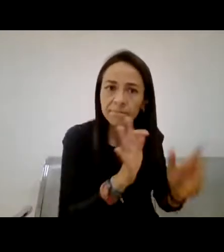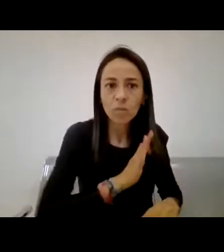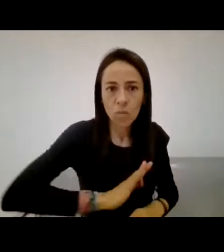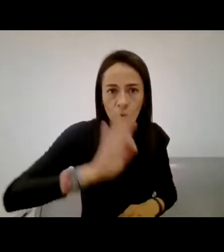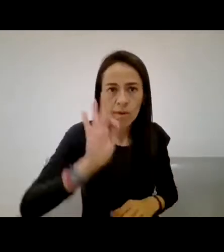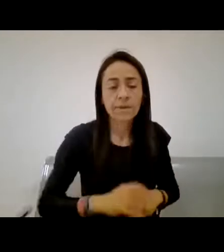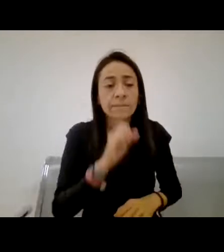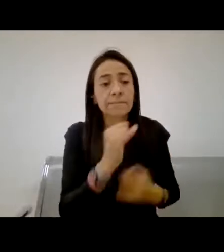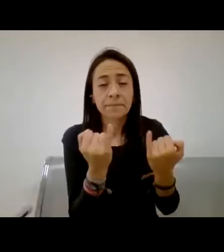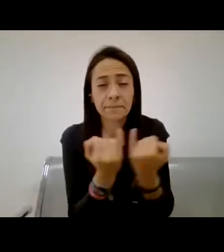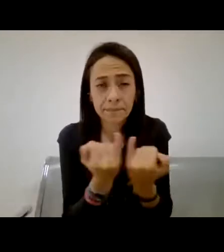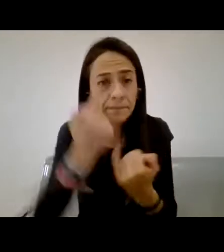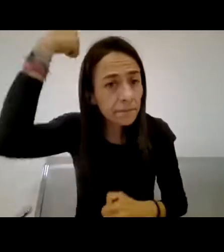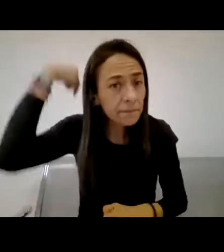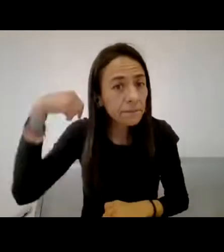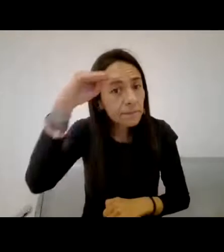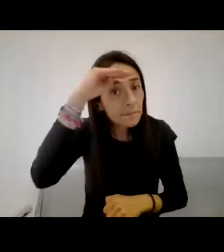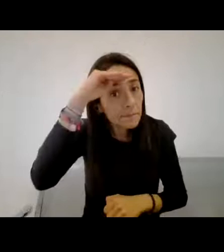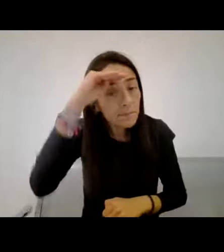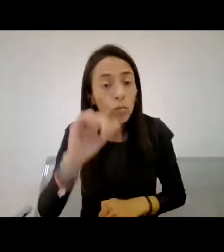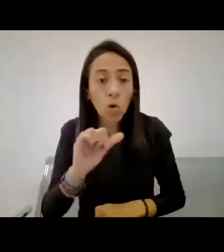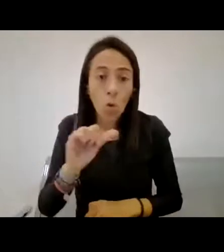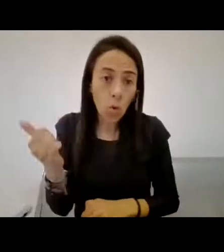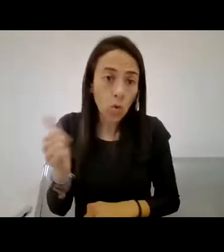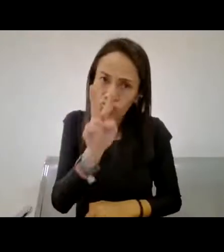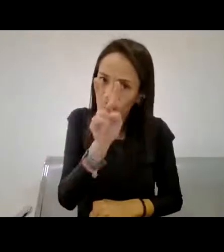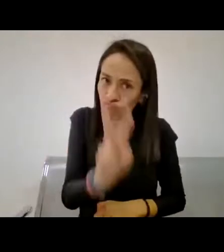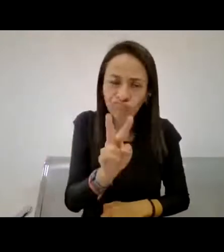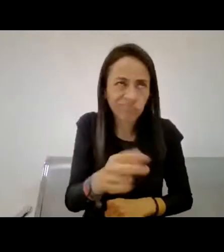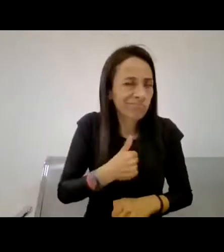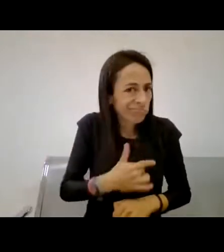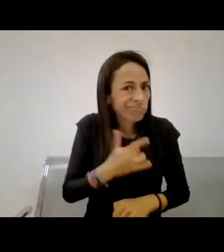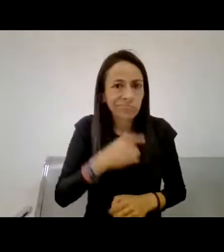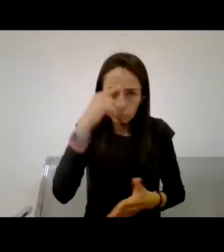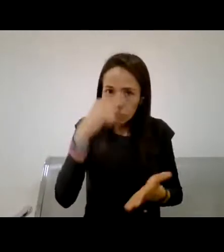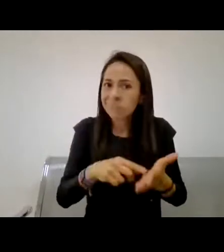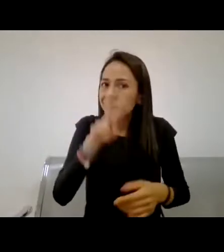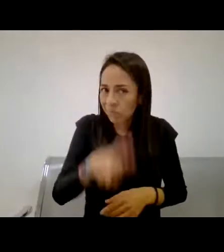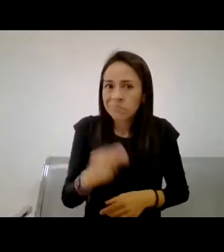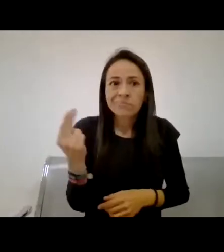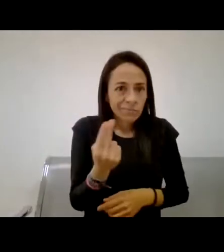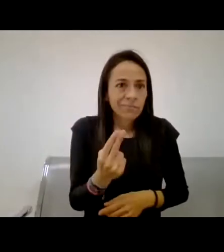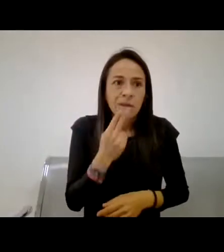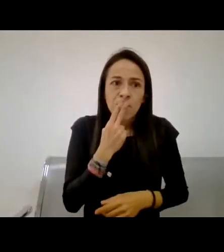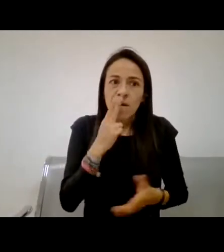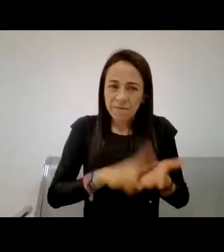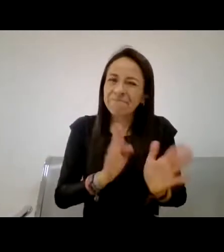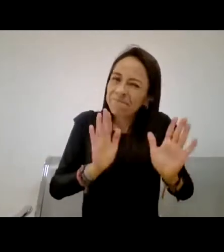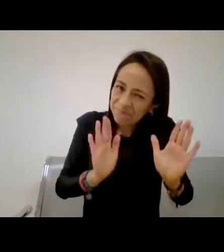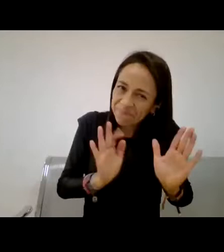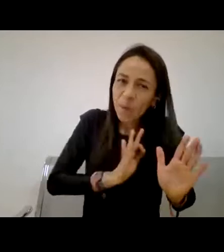que vale mucho la pena hacer, y es un trabajo complicado, me hago cargo. Hay algunas